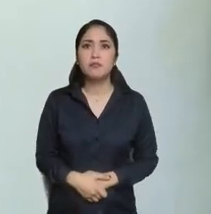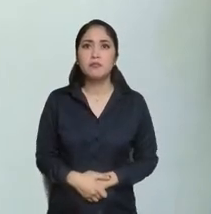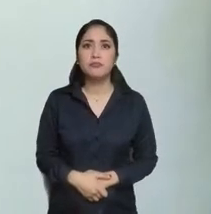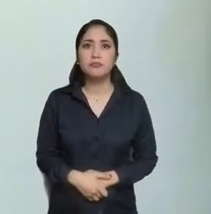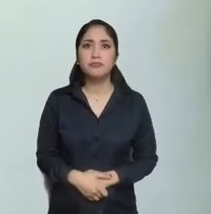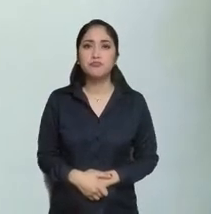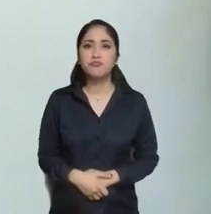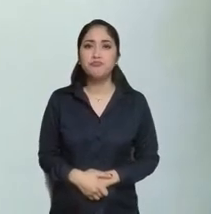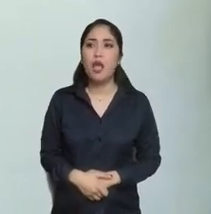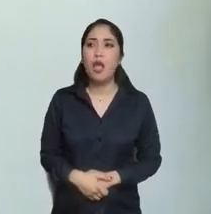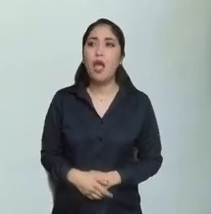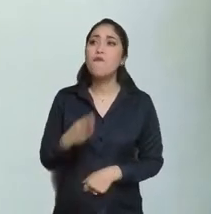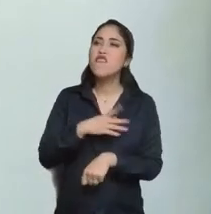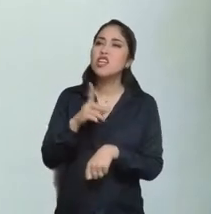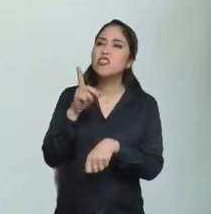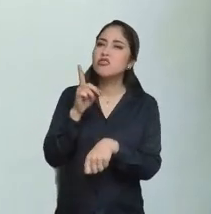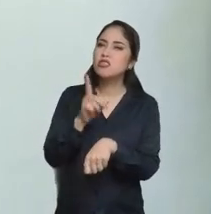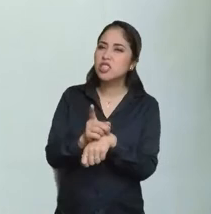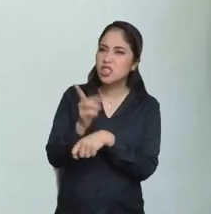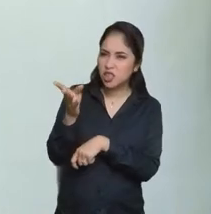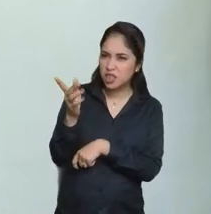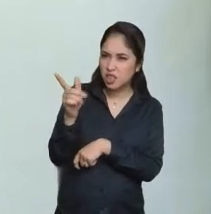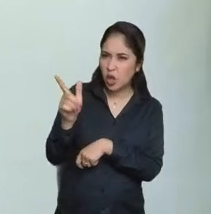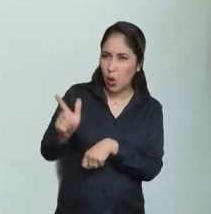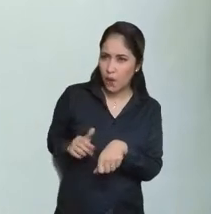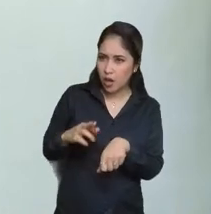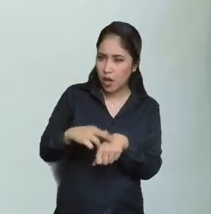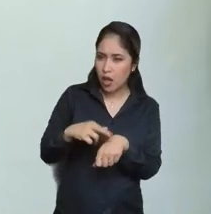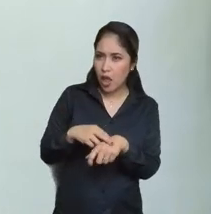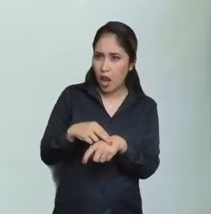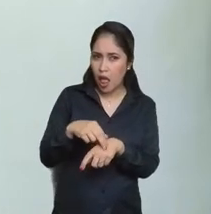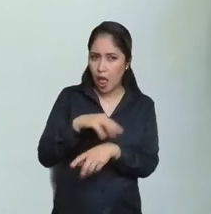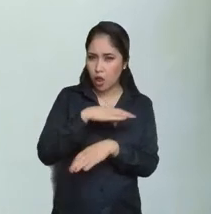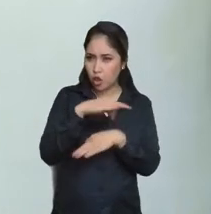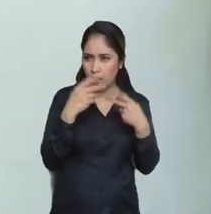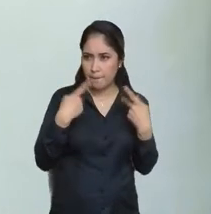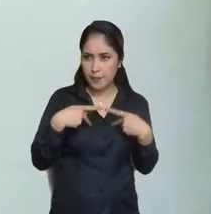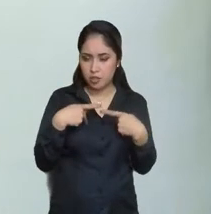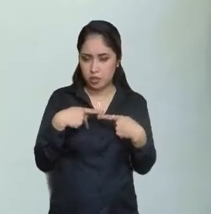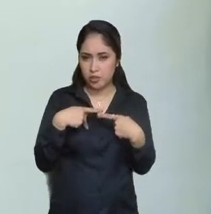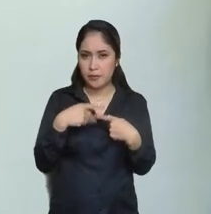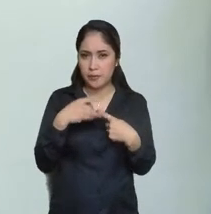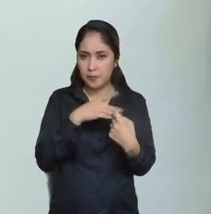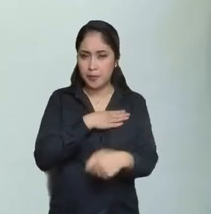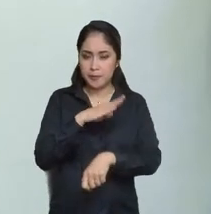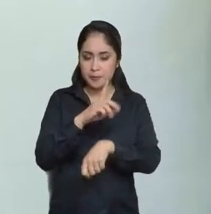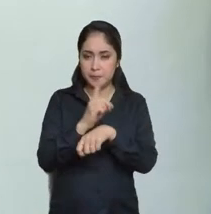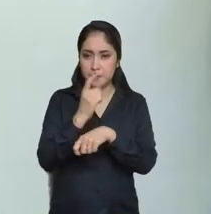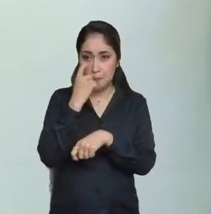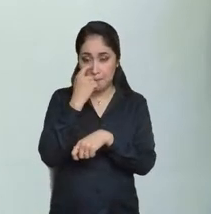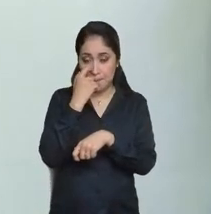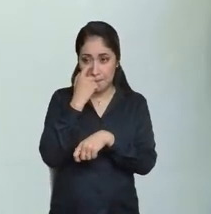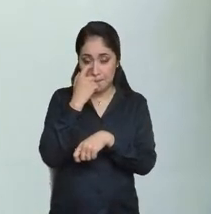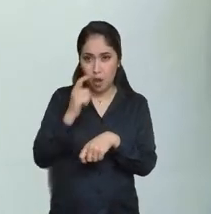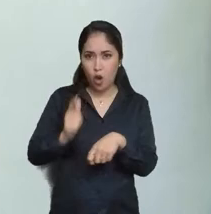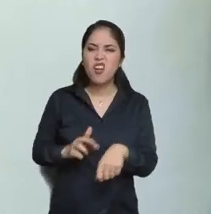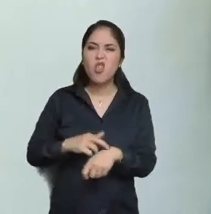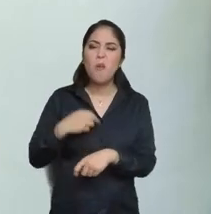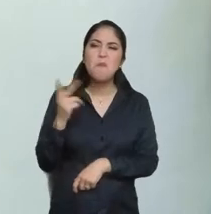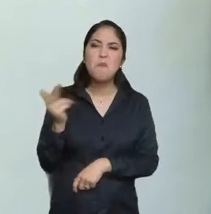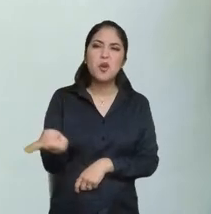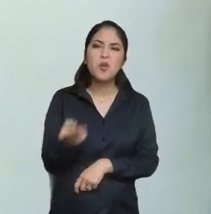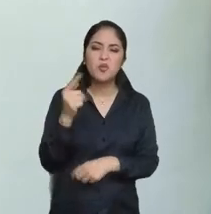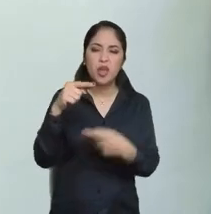Muy buenos días, gobernador, y a todos los presentes aquí en la audiencia. Gobernador, en primer lugar quisiera preguntarle dos